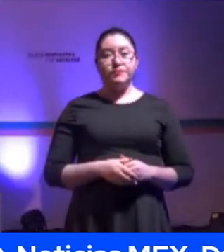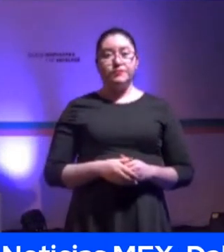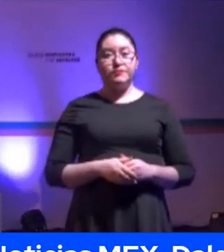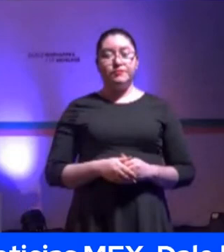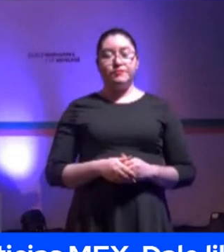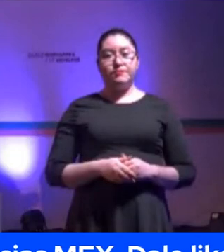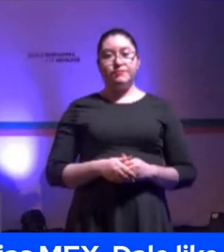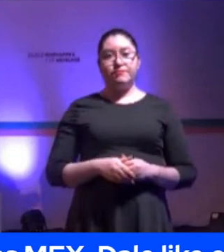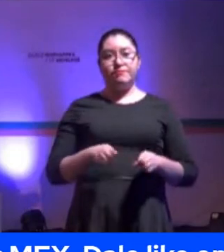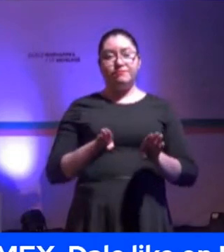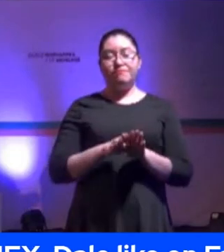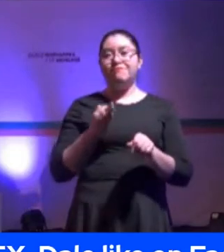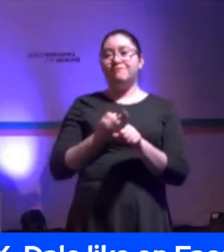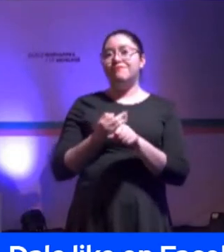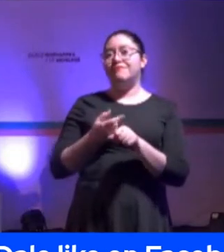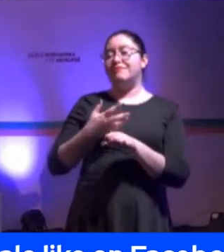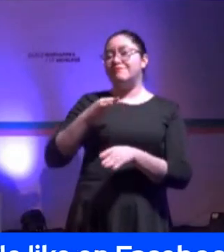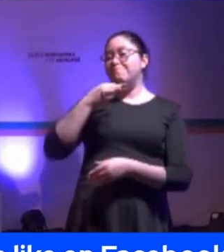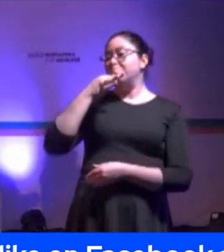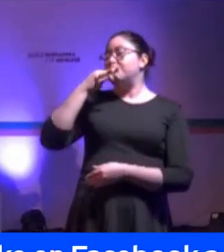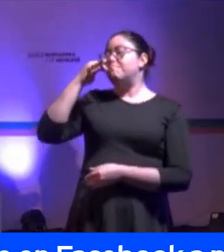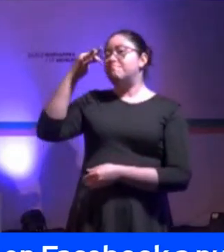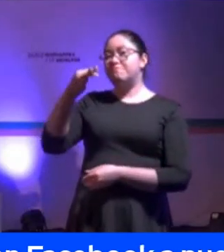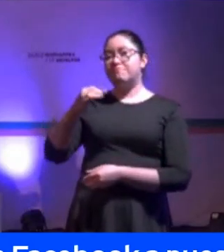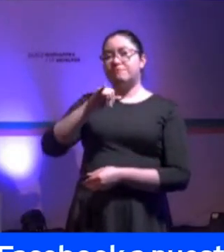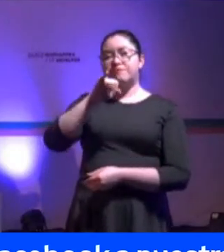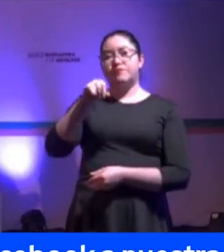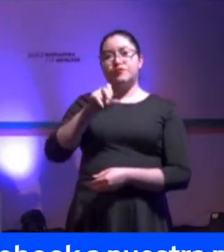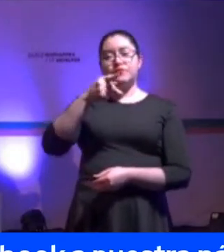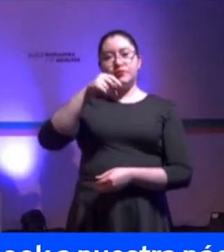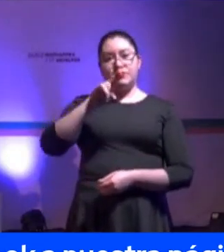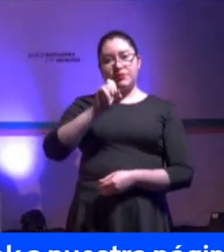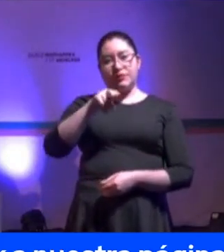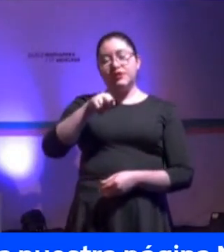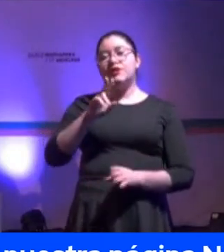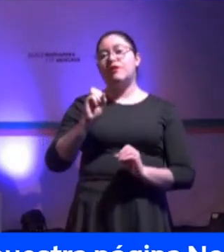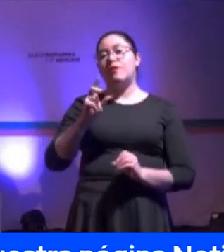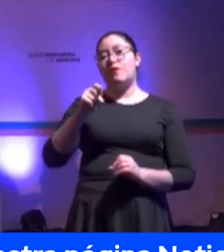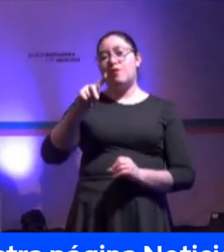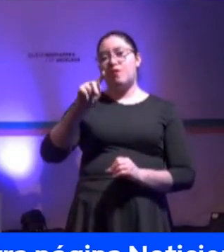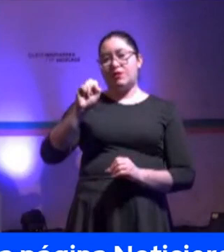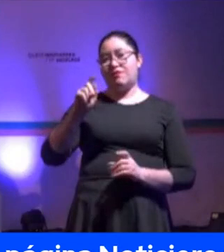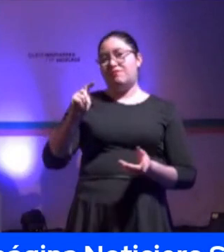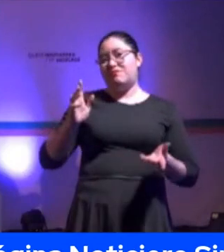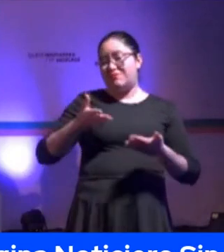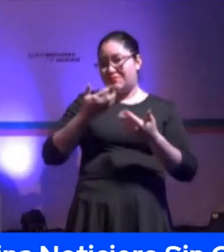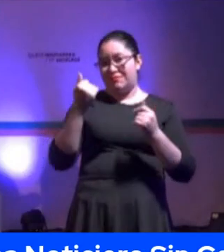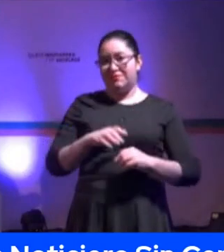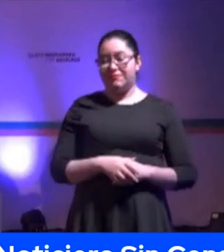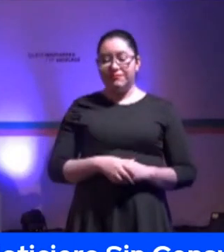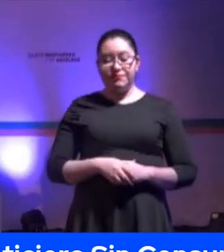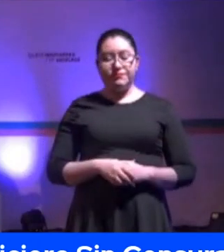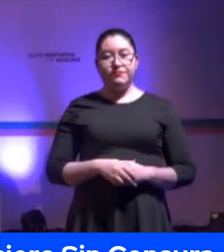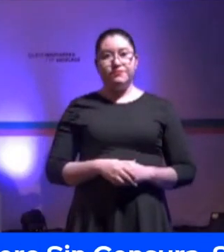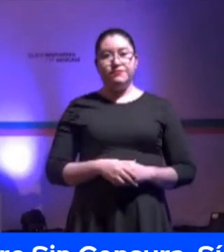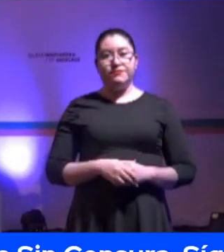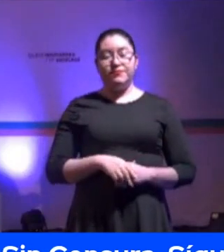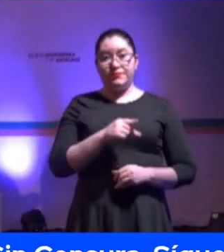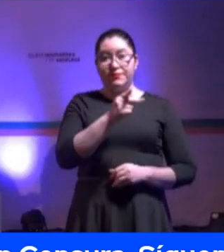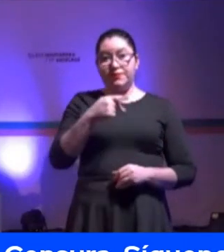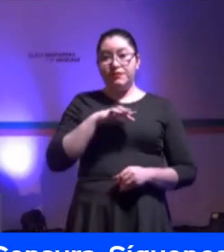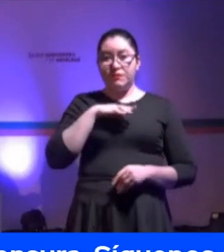esto no se lo vas a ir a contar a Joaquín o a, no. O a Loret. Entonces, de esta manera ustedes asumen un